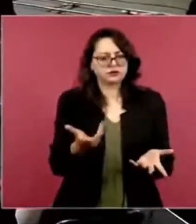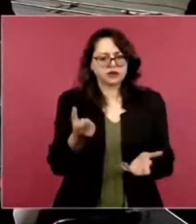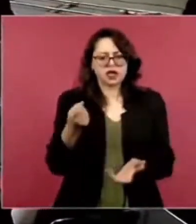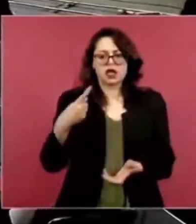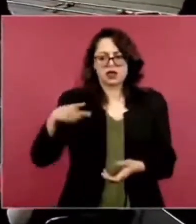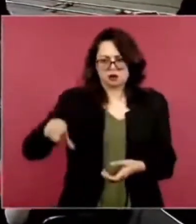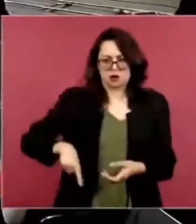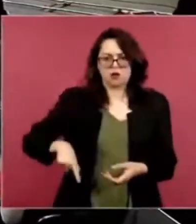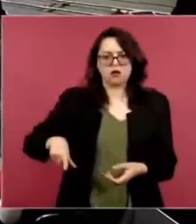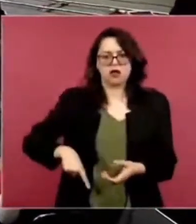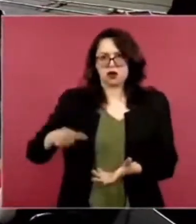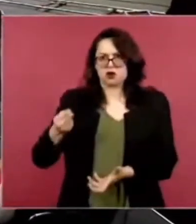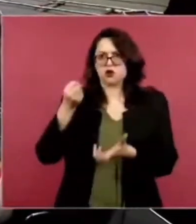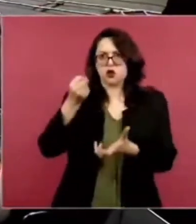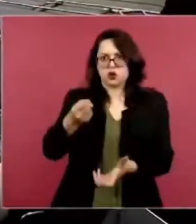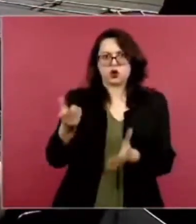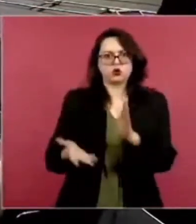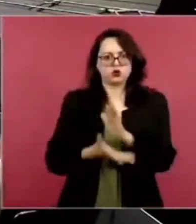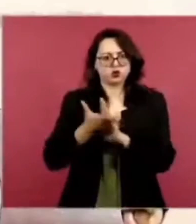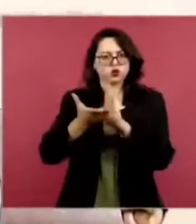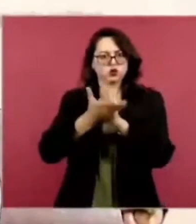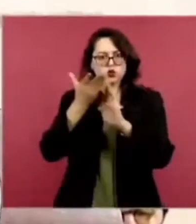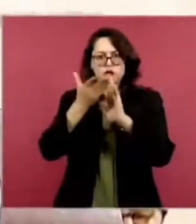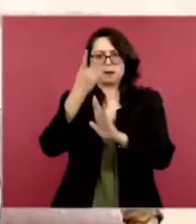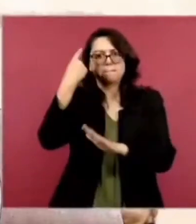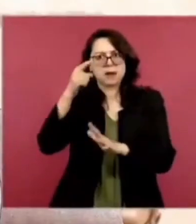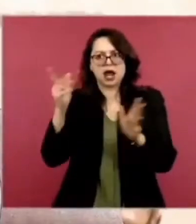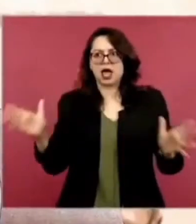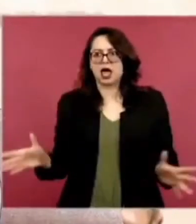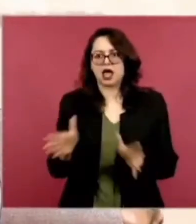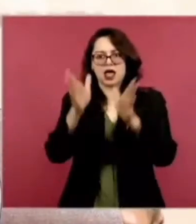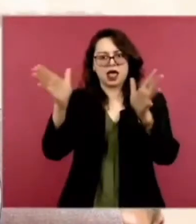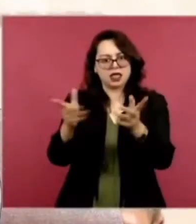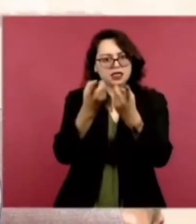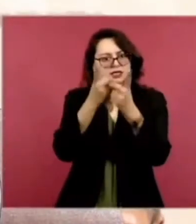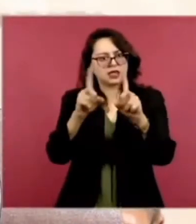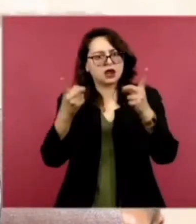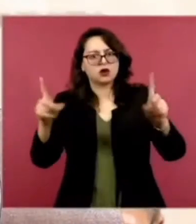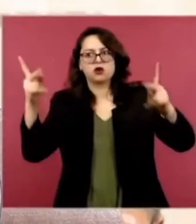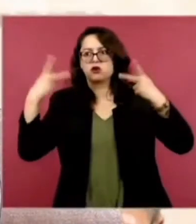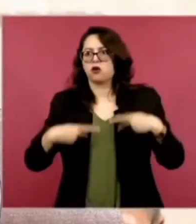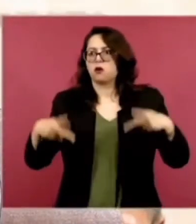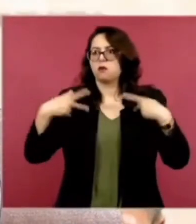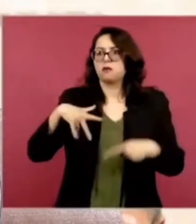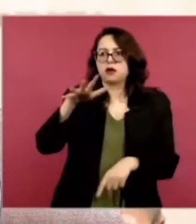la inversión pública o a promover el desarrollo.